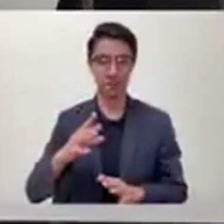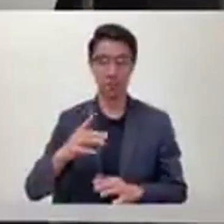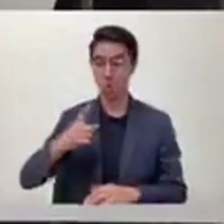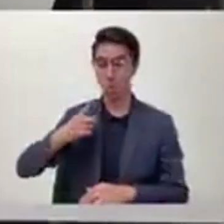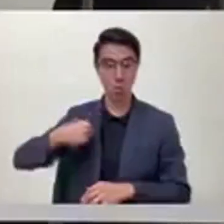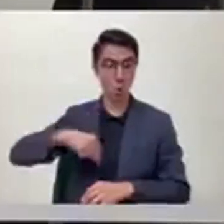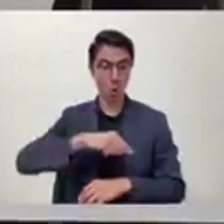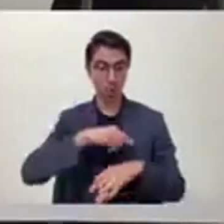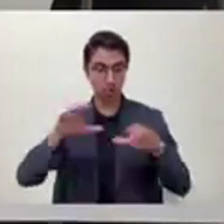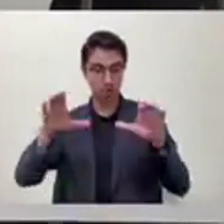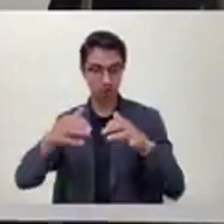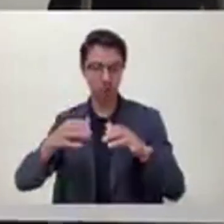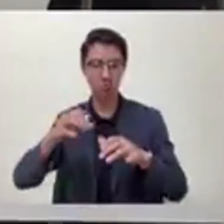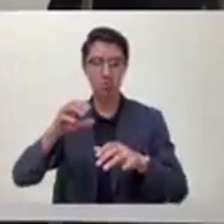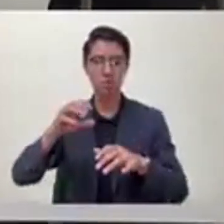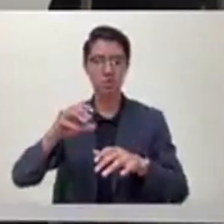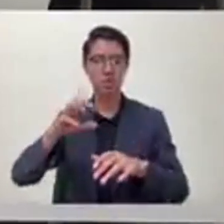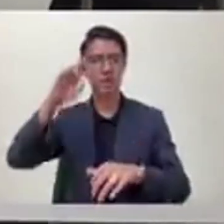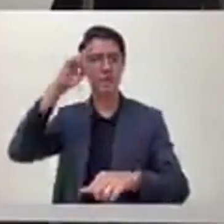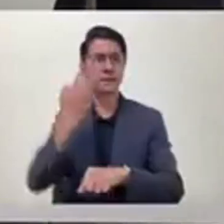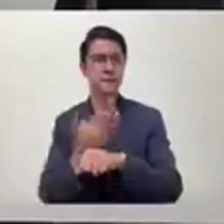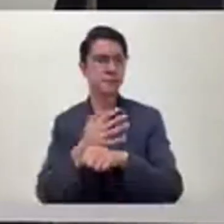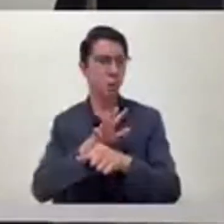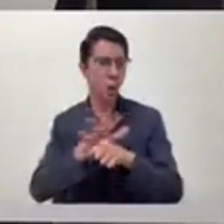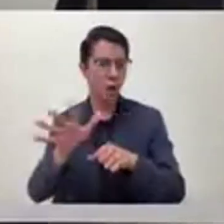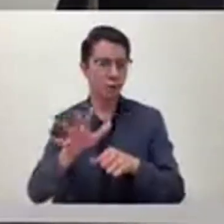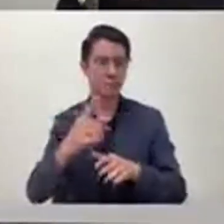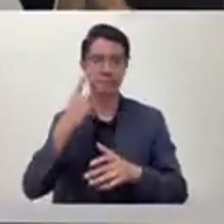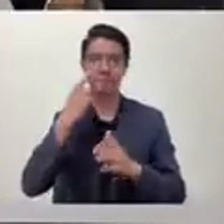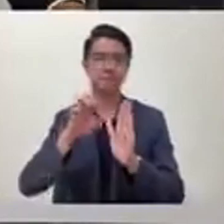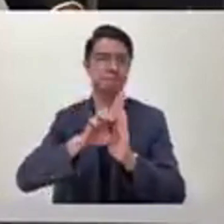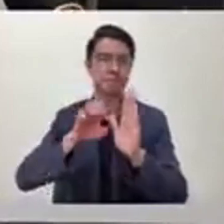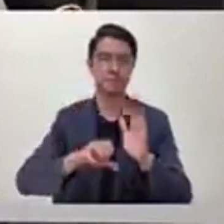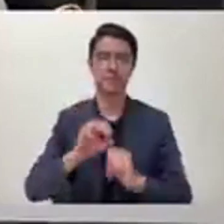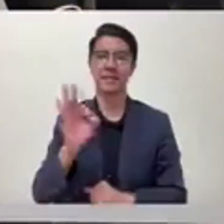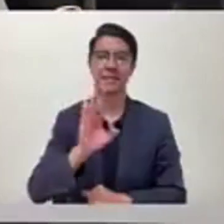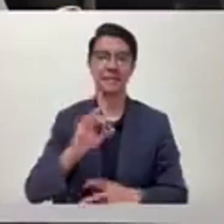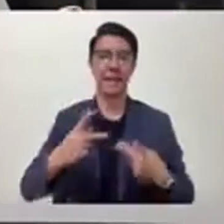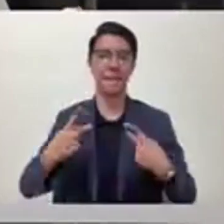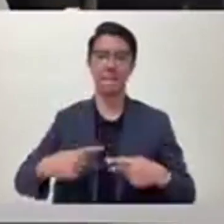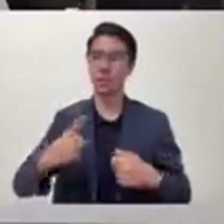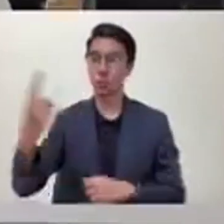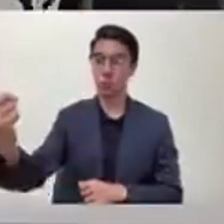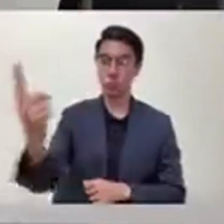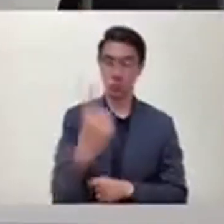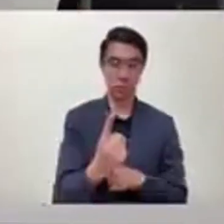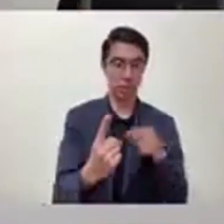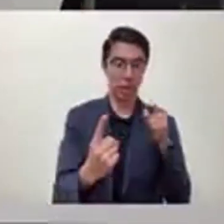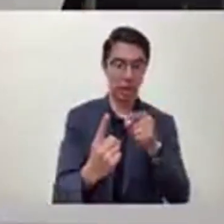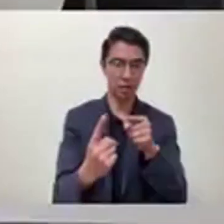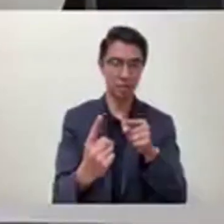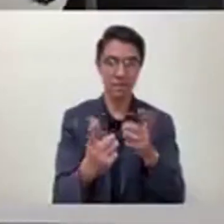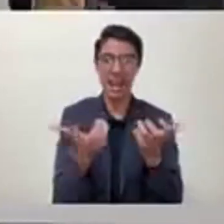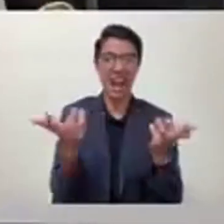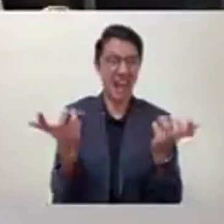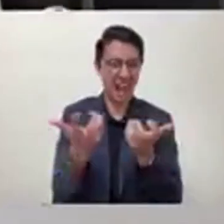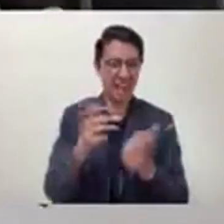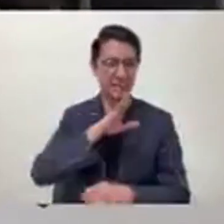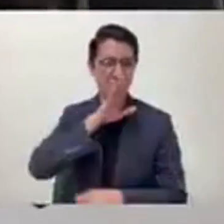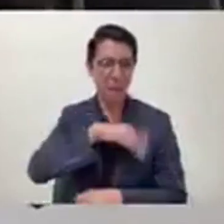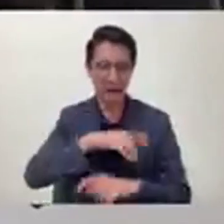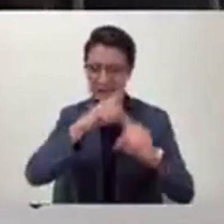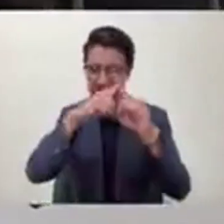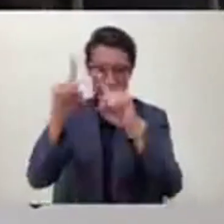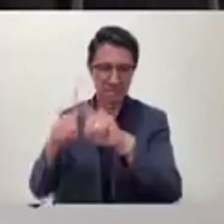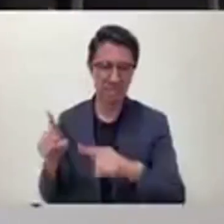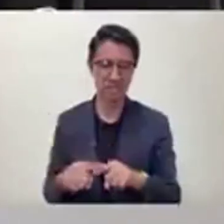envíen a una persona que cometió algún ilícito bajo la influencia de las drogas tenemos ya 15 puntos distribuidos en todo el estado se llaman